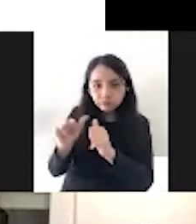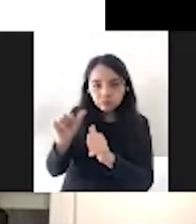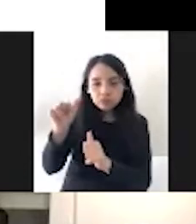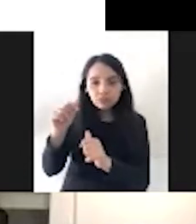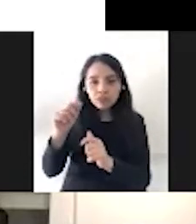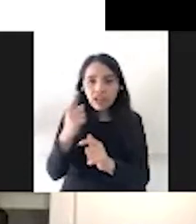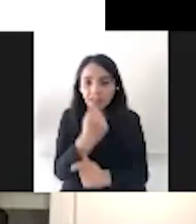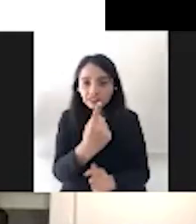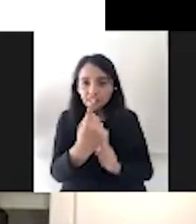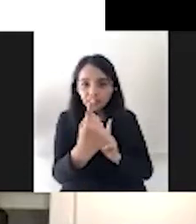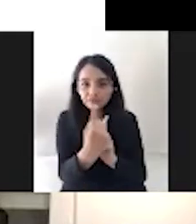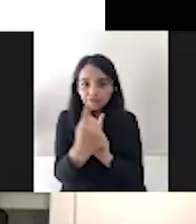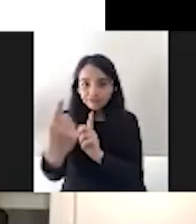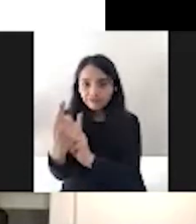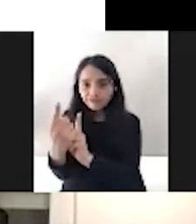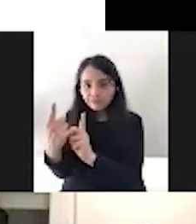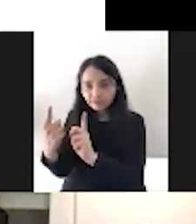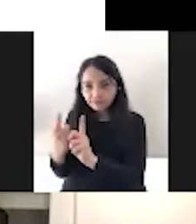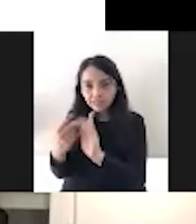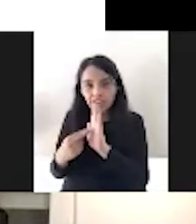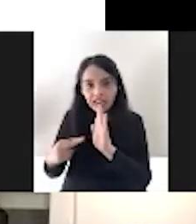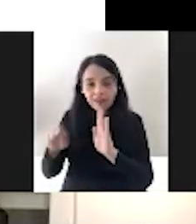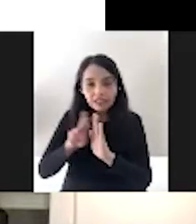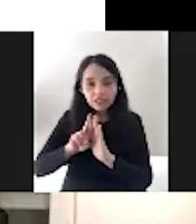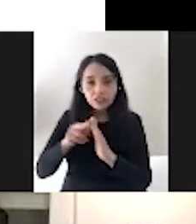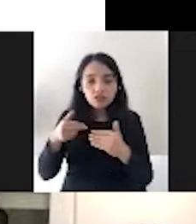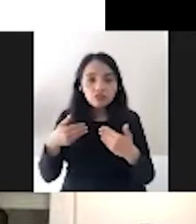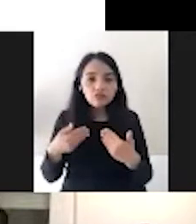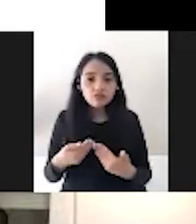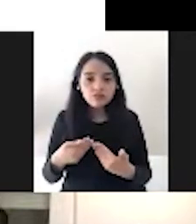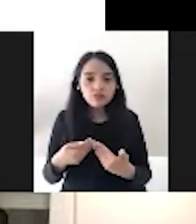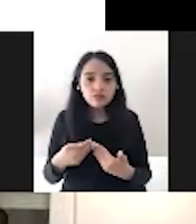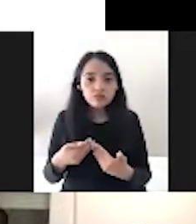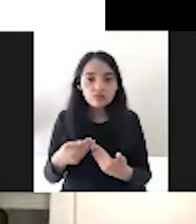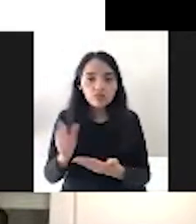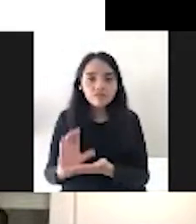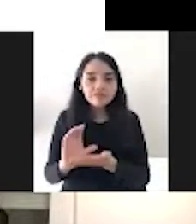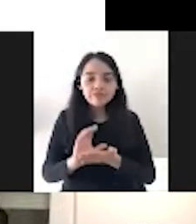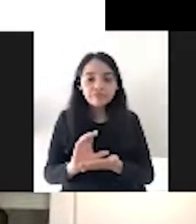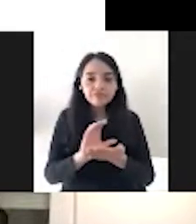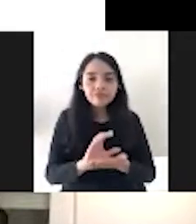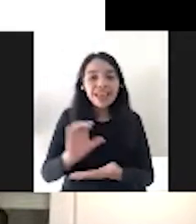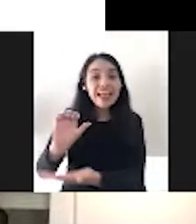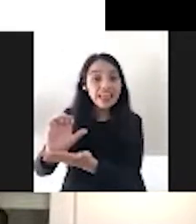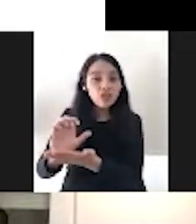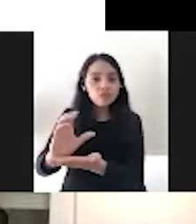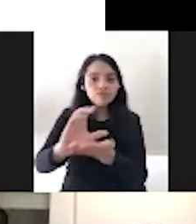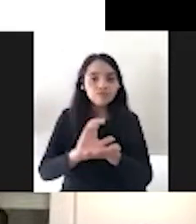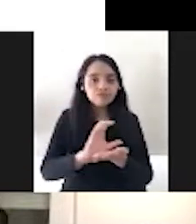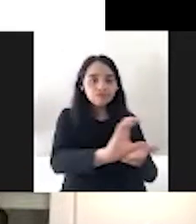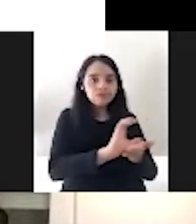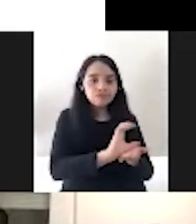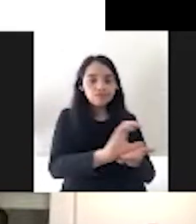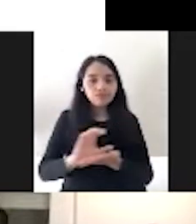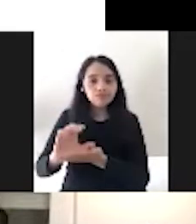fin, en una remuneración por parte del Estado para pagar por niño que está dentro del